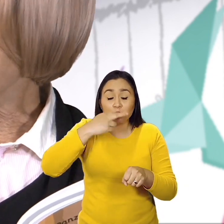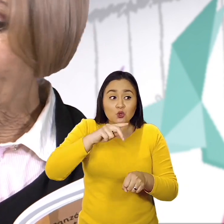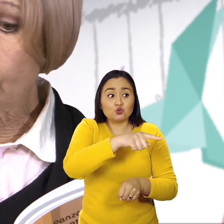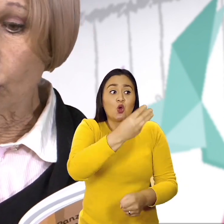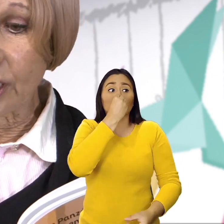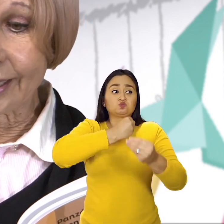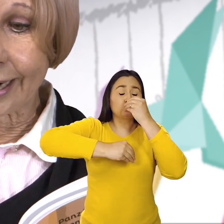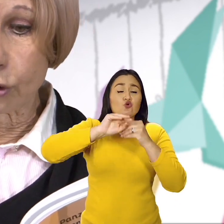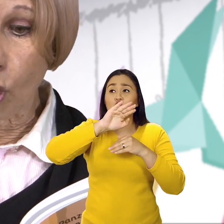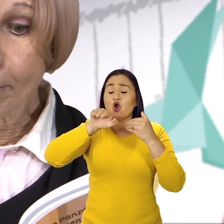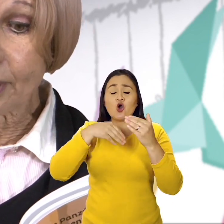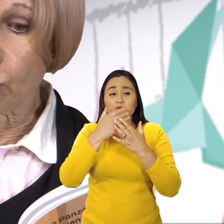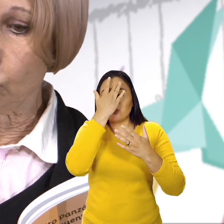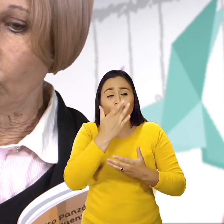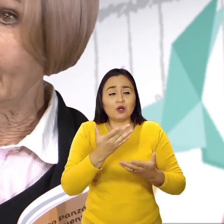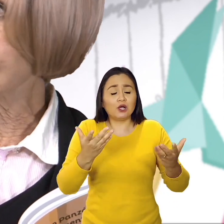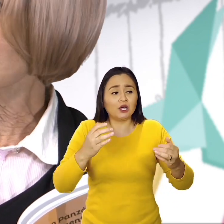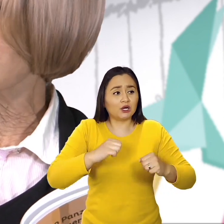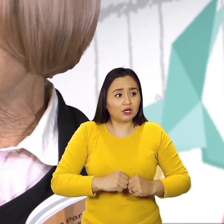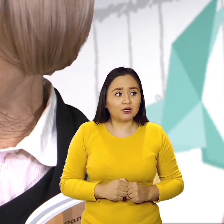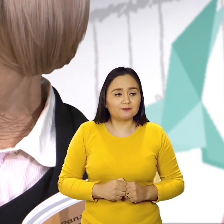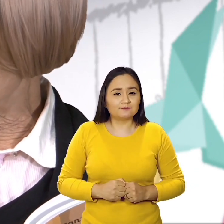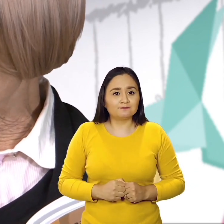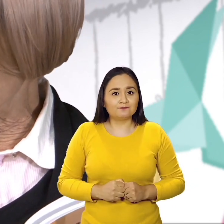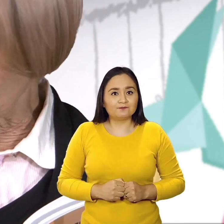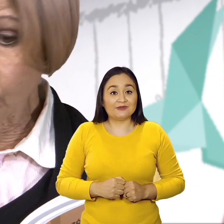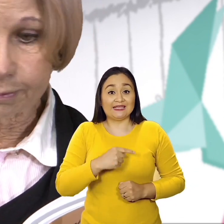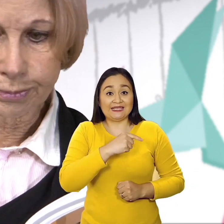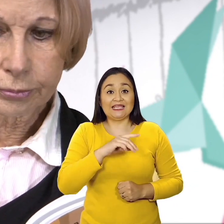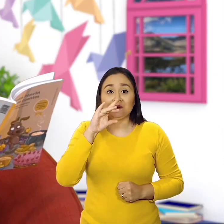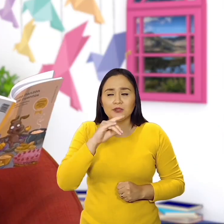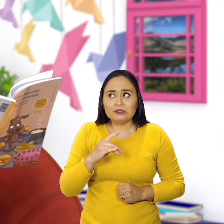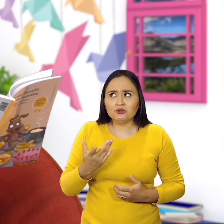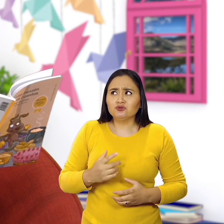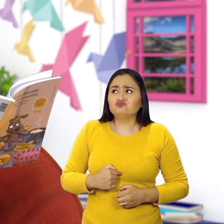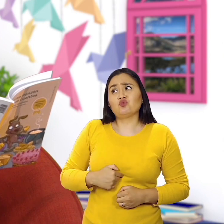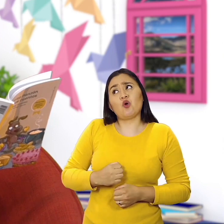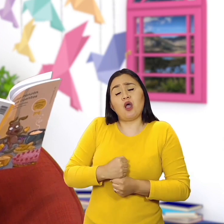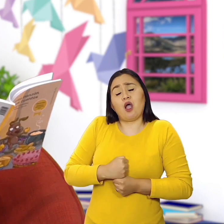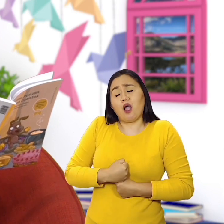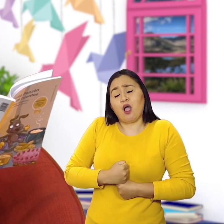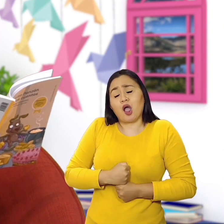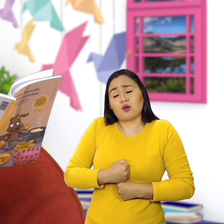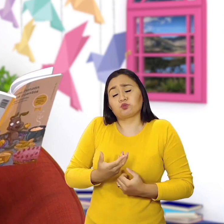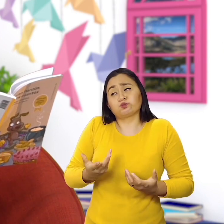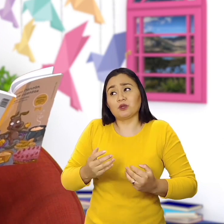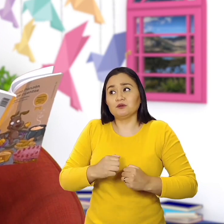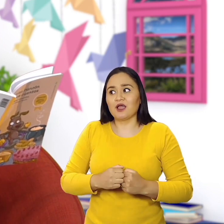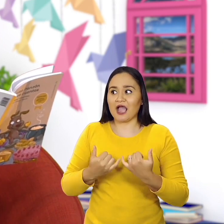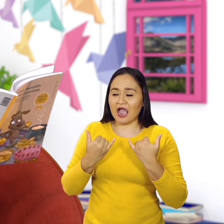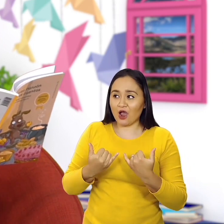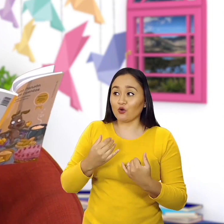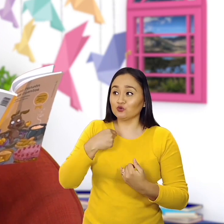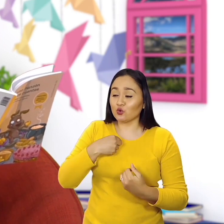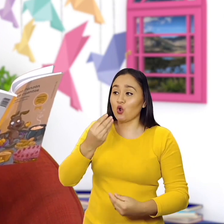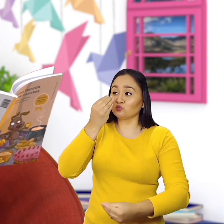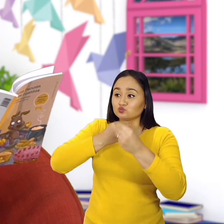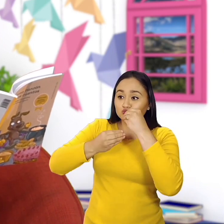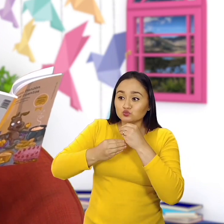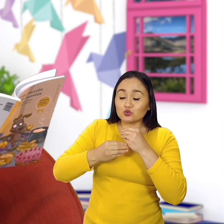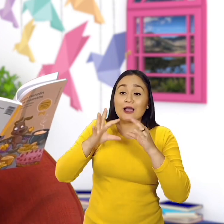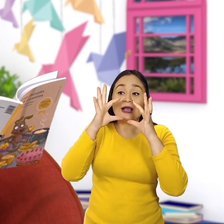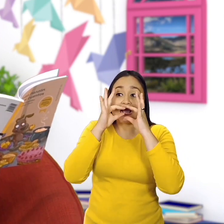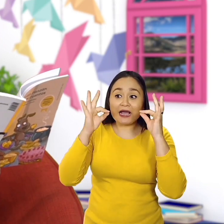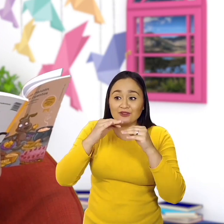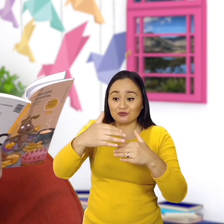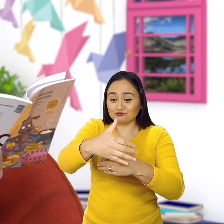el zapato y el ratón?», preguntó el gato que estaba en su sillón. «Porque tenía hambre», respondió Perrito Panzón. «Ahora me